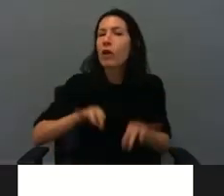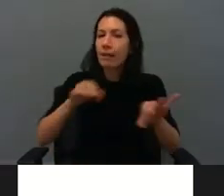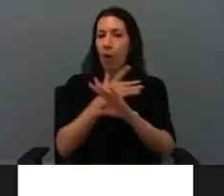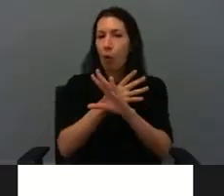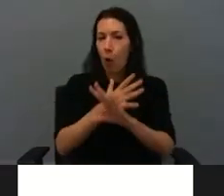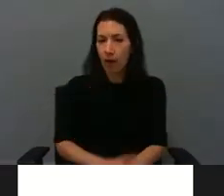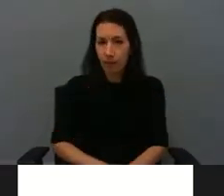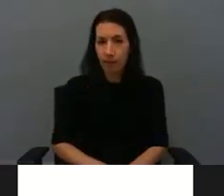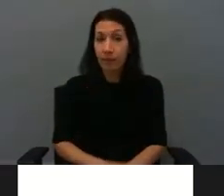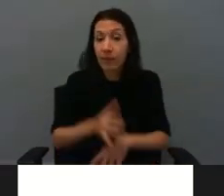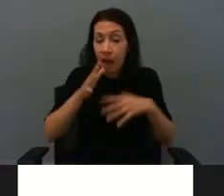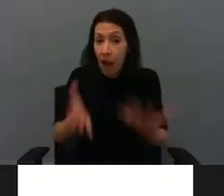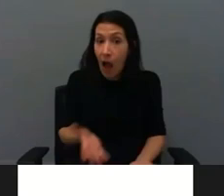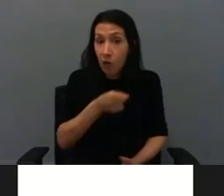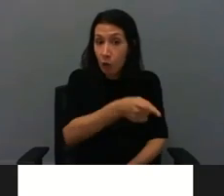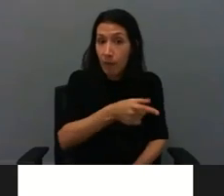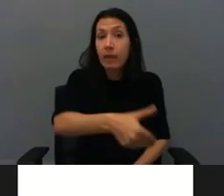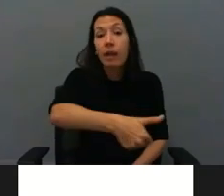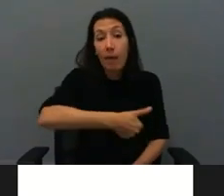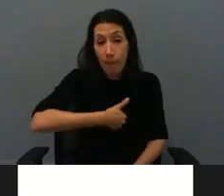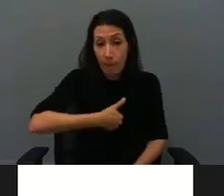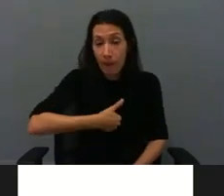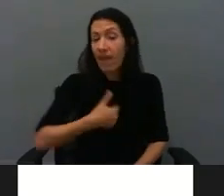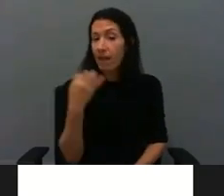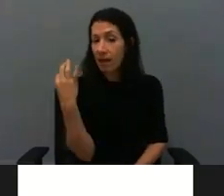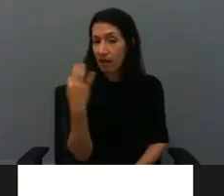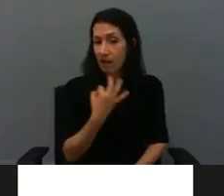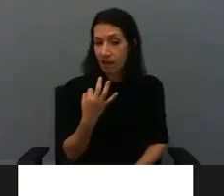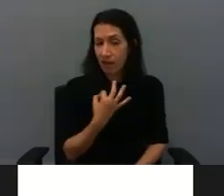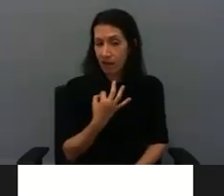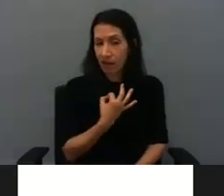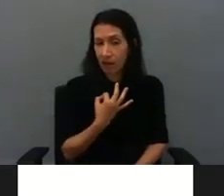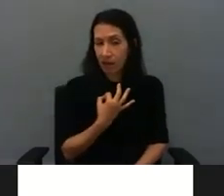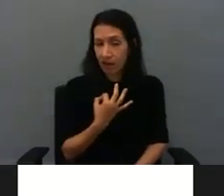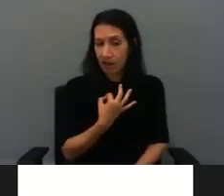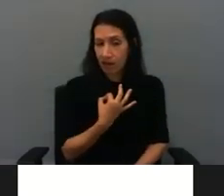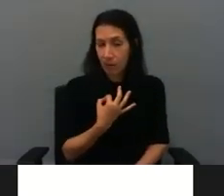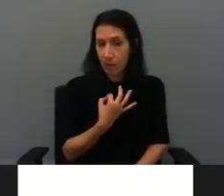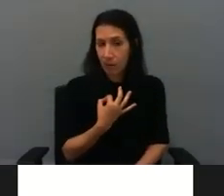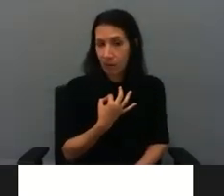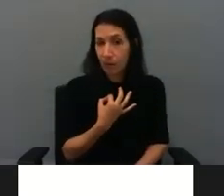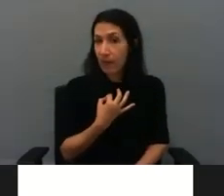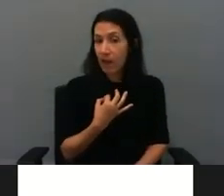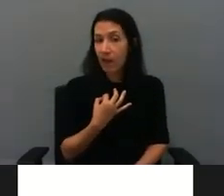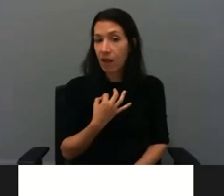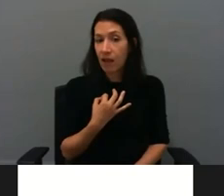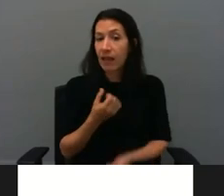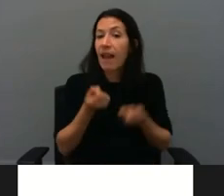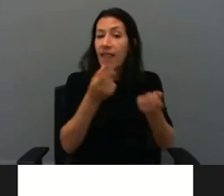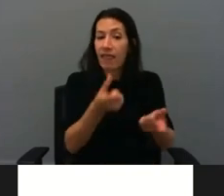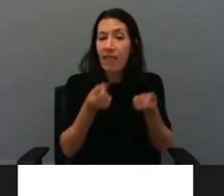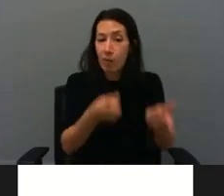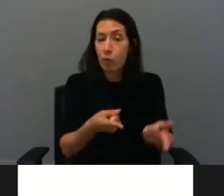Actualmente ella nos pide que le enseñamos un juguete. Tiene dos canastos enormes con todo tipo de juguetes.